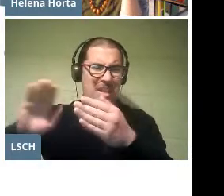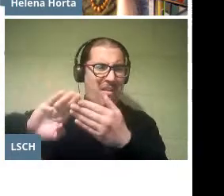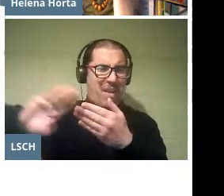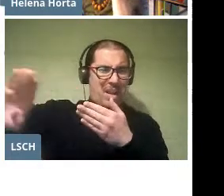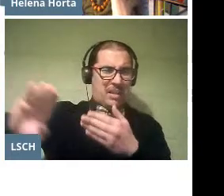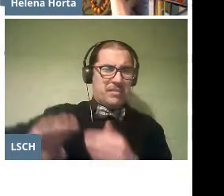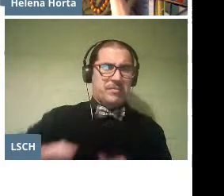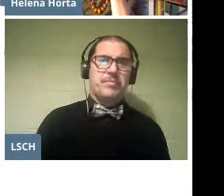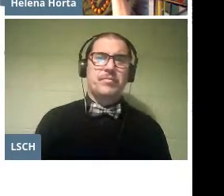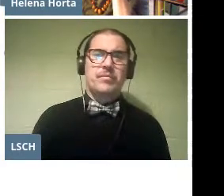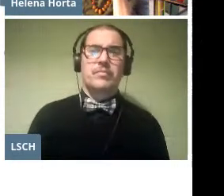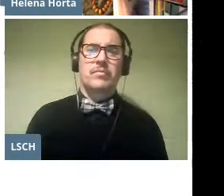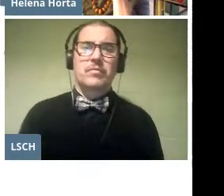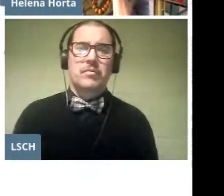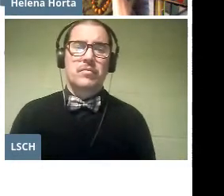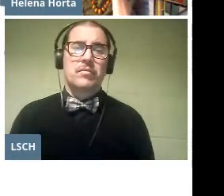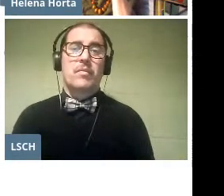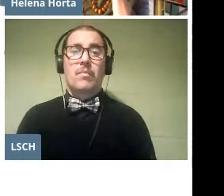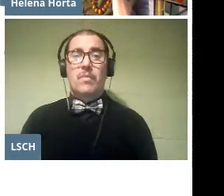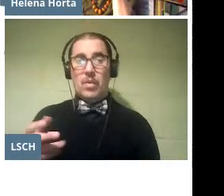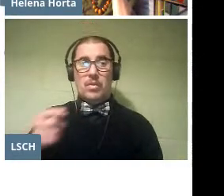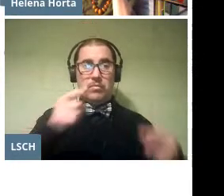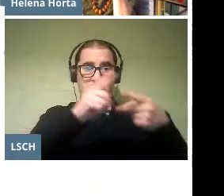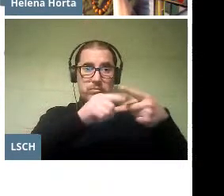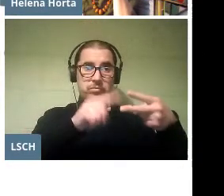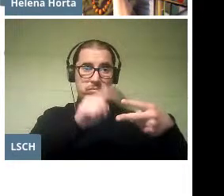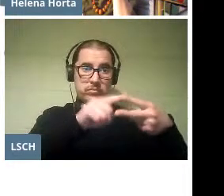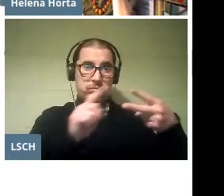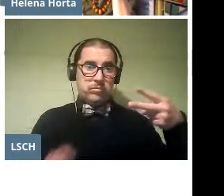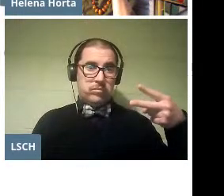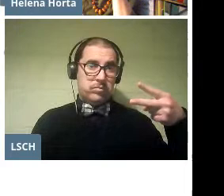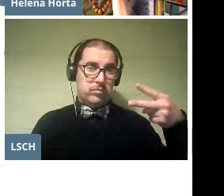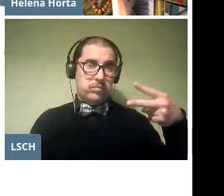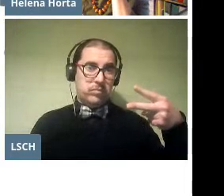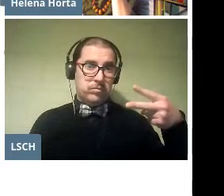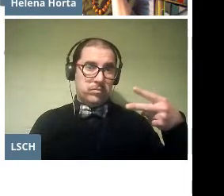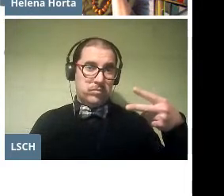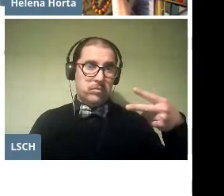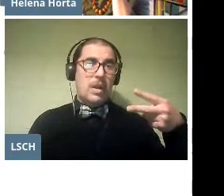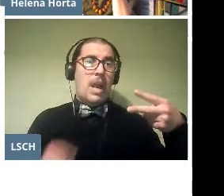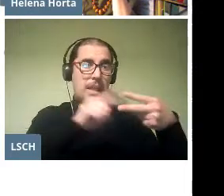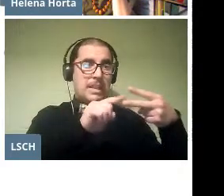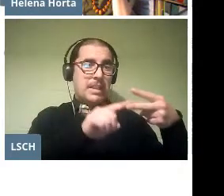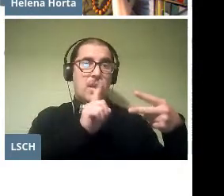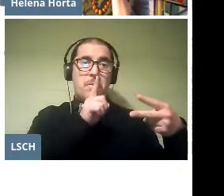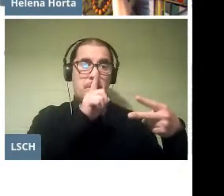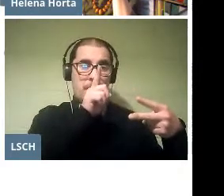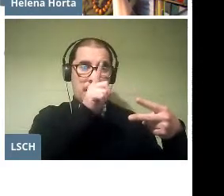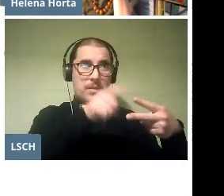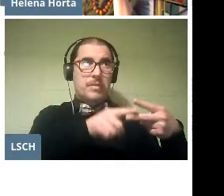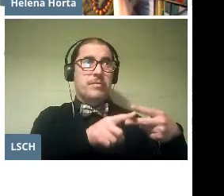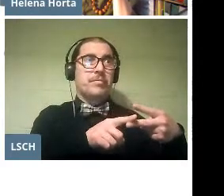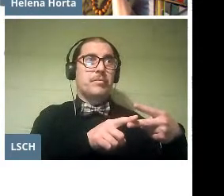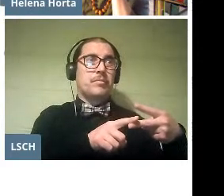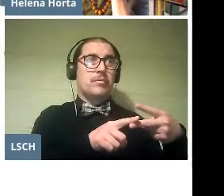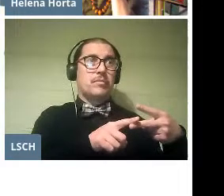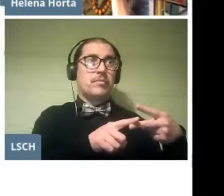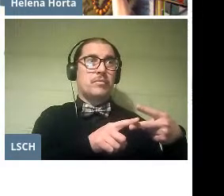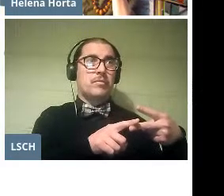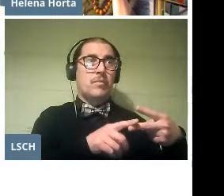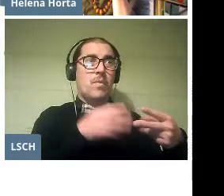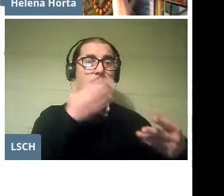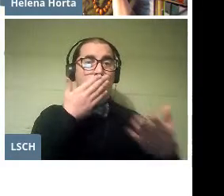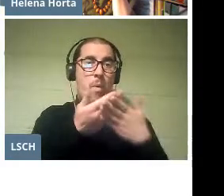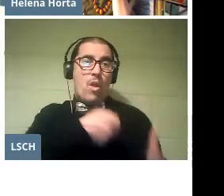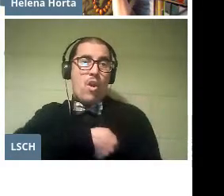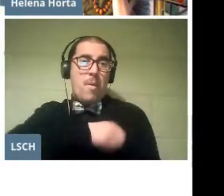silvestre. Por lo tanto, lo que nosotros vamos a ver es una tradición que a la llegada de los españoles